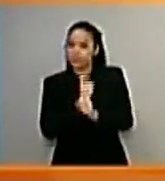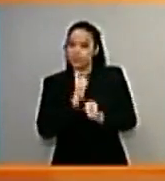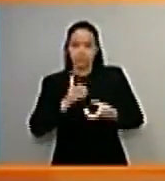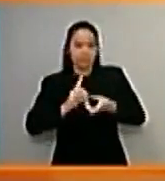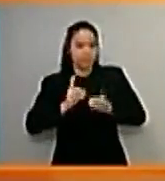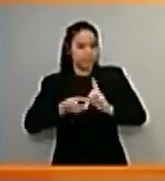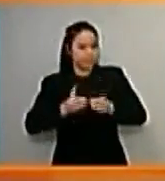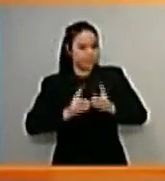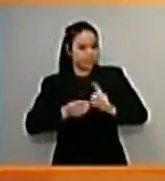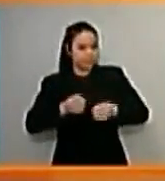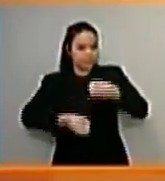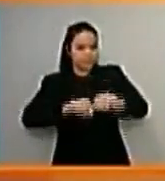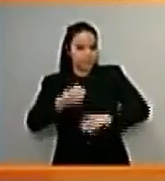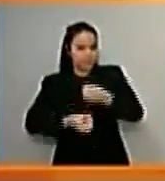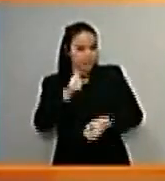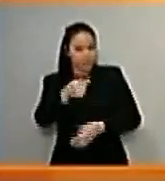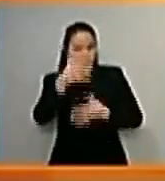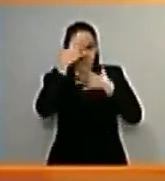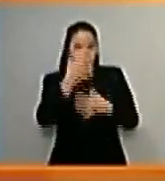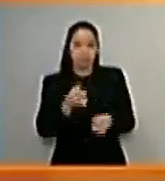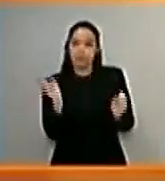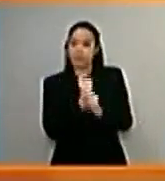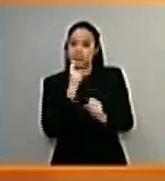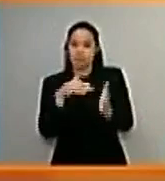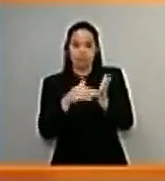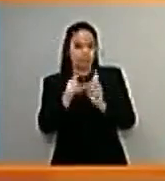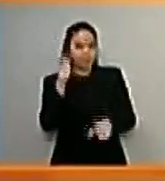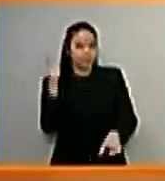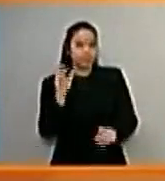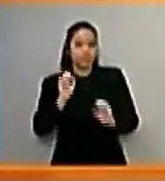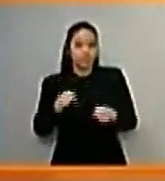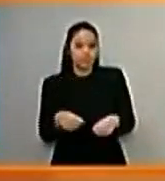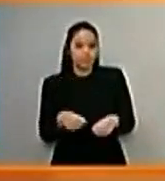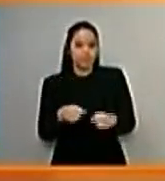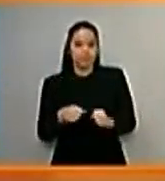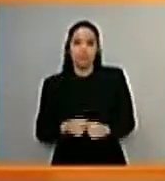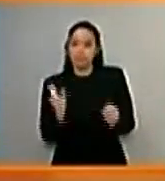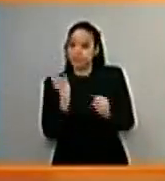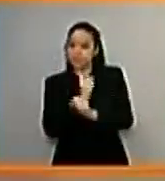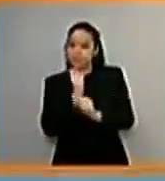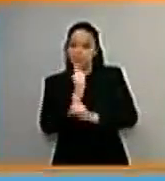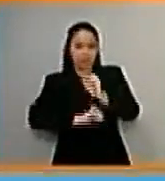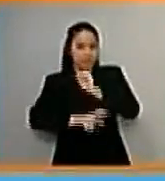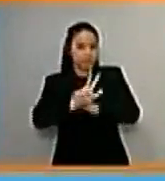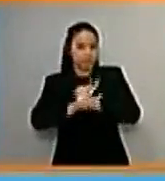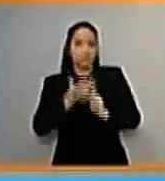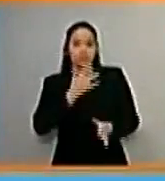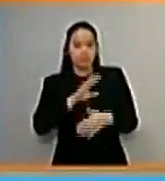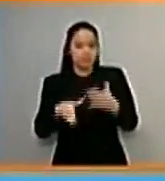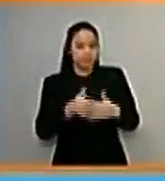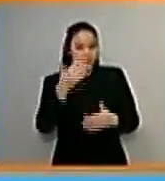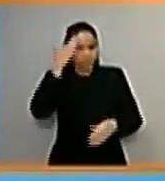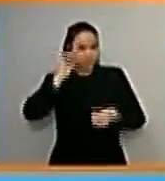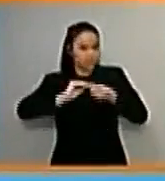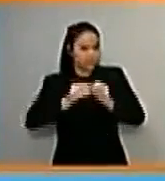vos decidís. Vamos a ganar 100.000 empiras y solo puedes hacer con Pega 3. Mucha suerte, primer